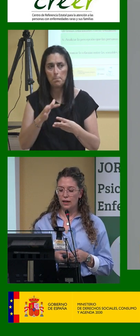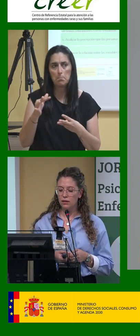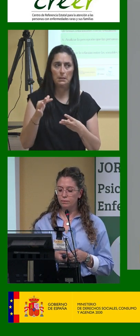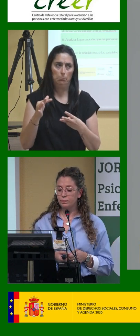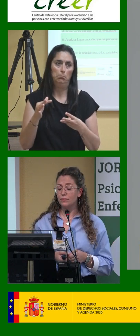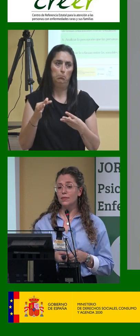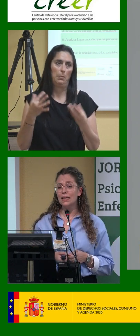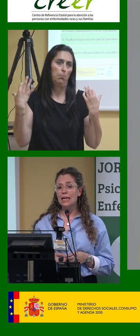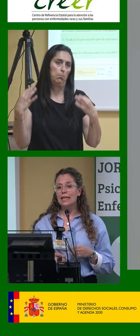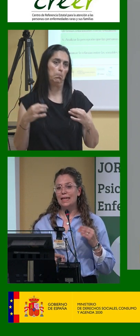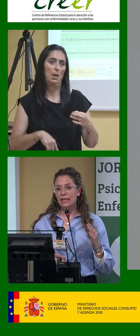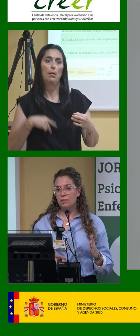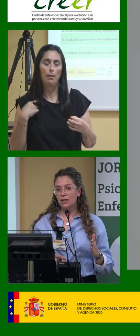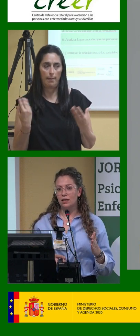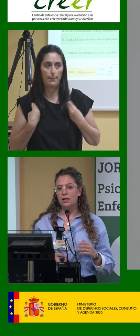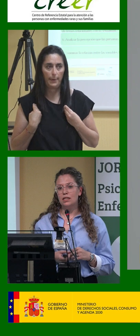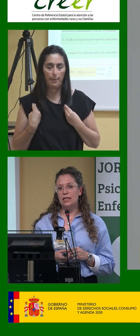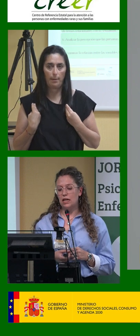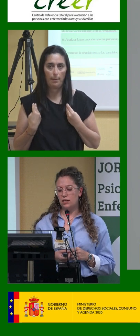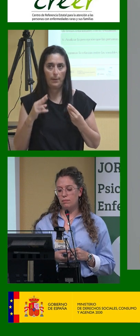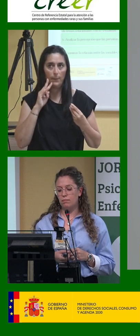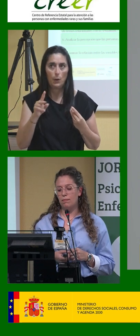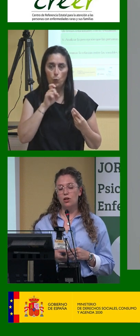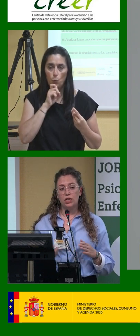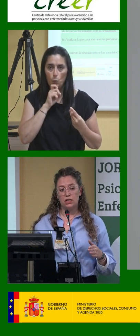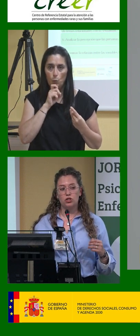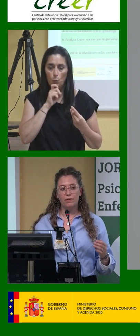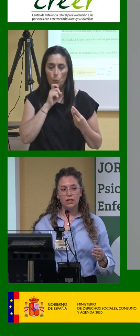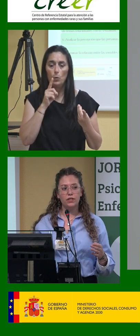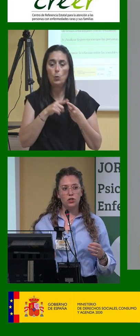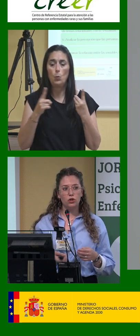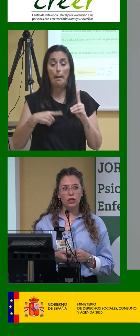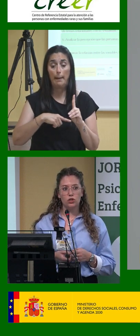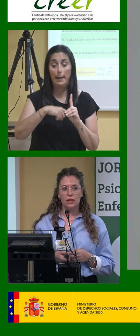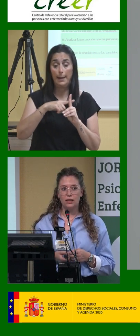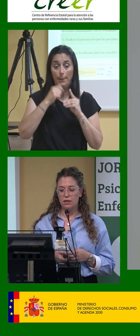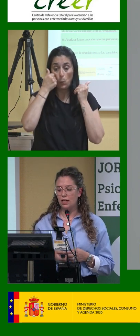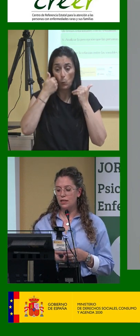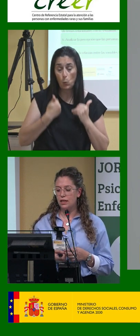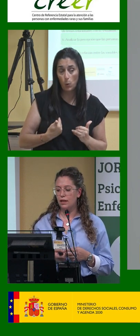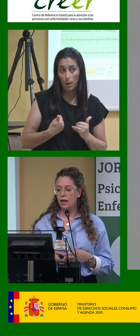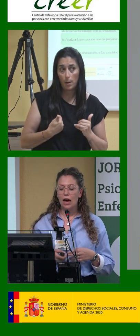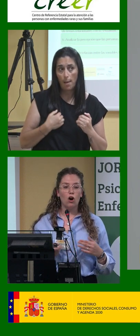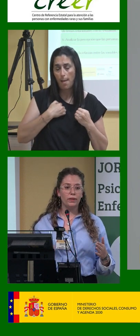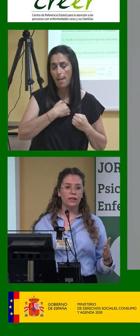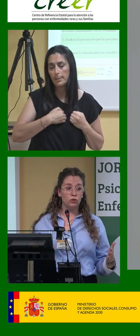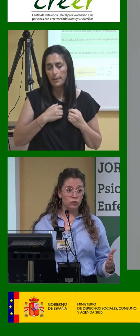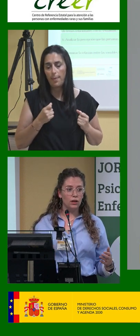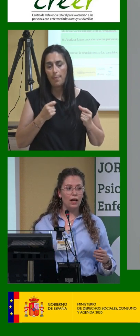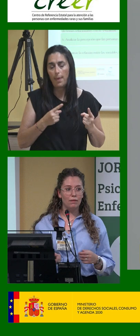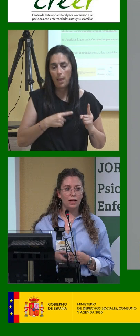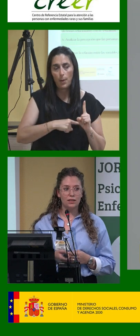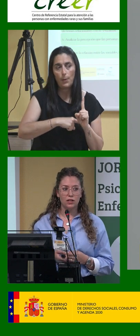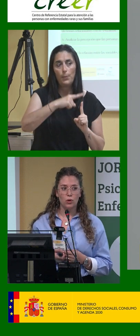vida en general. Determinar si los valores, los niveles fisiológicos que determinan la ansiedad aumentan o